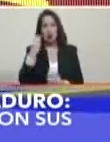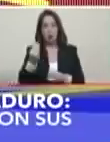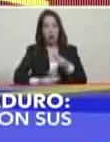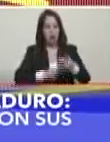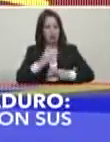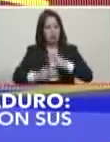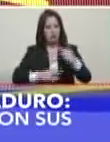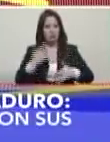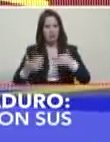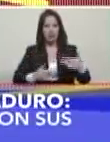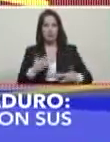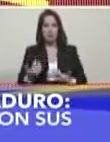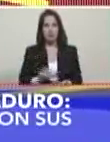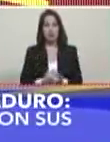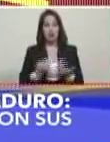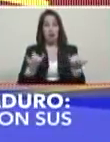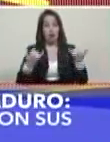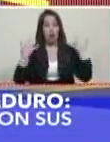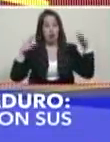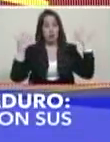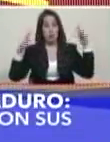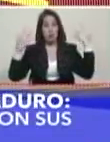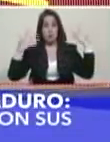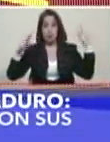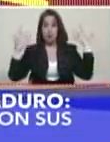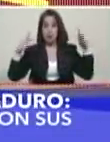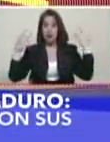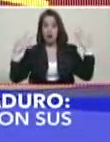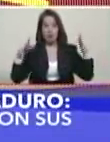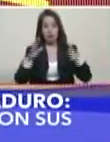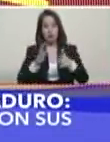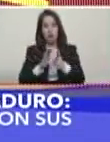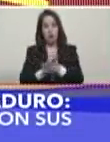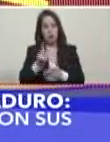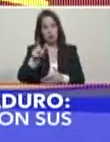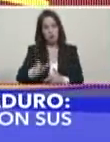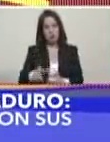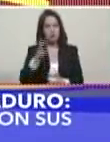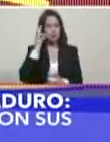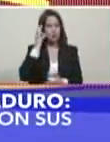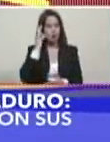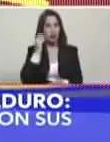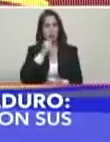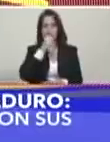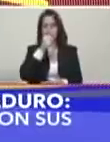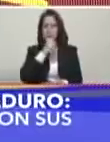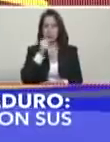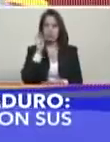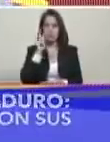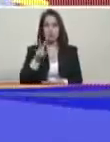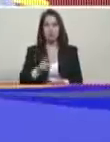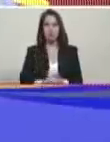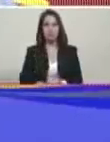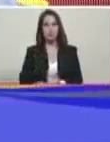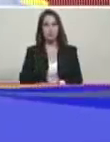a recibir con un aplauso a la compatriota Belmari Eluz de La Paz. Qué bueno,